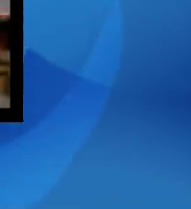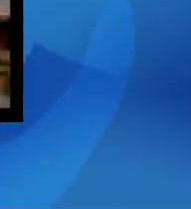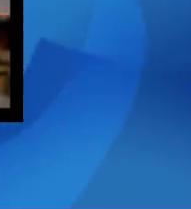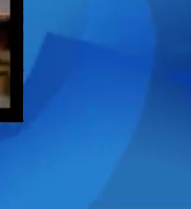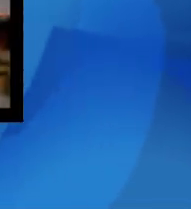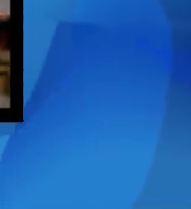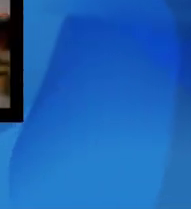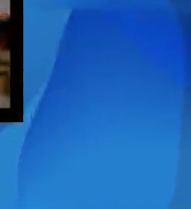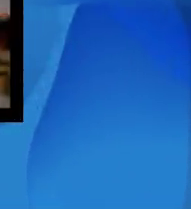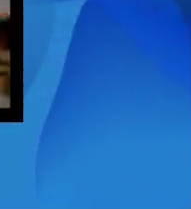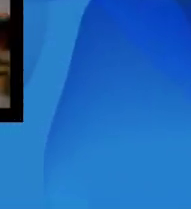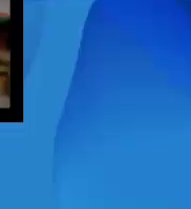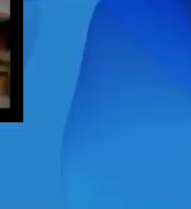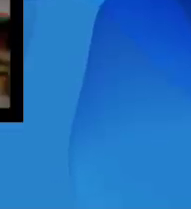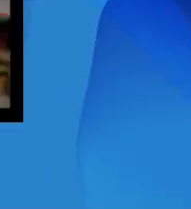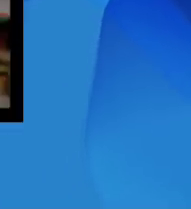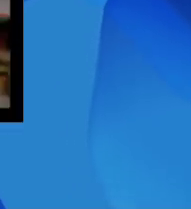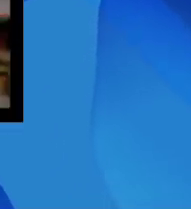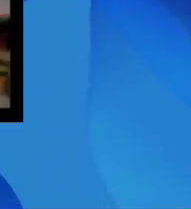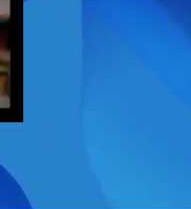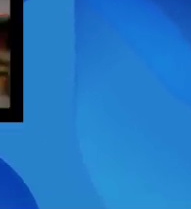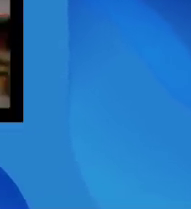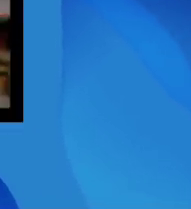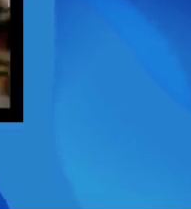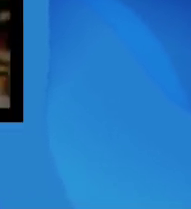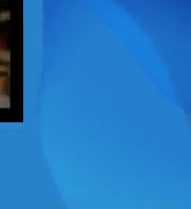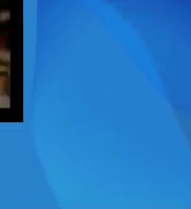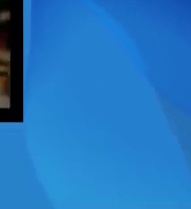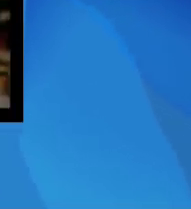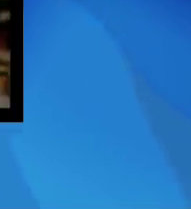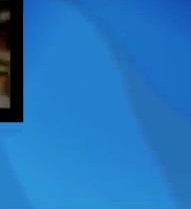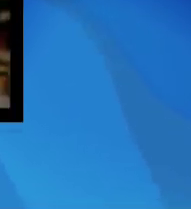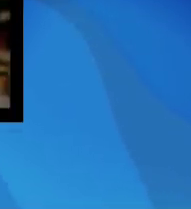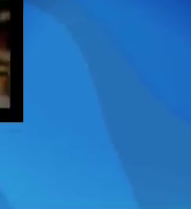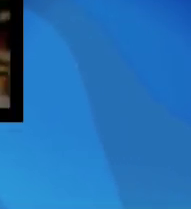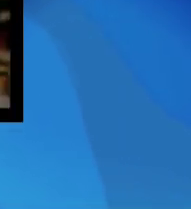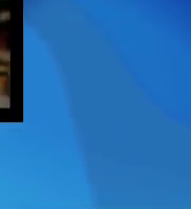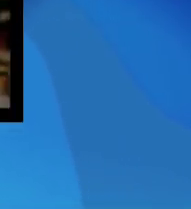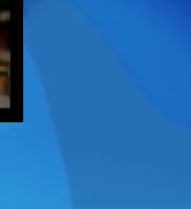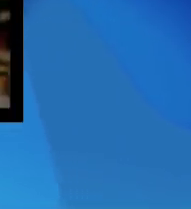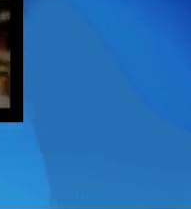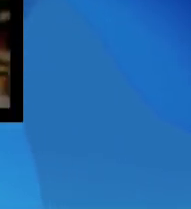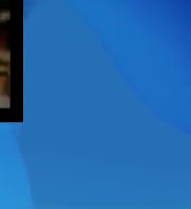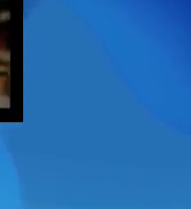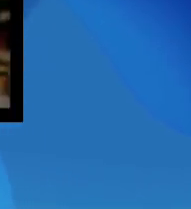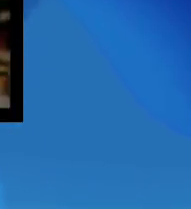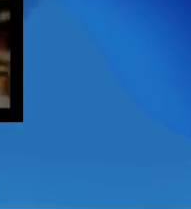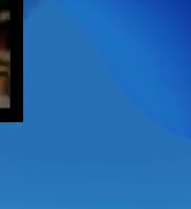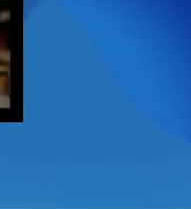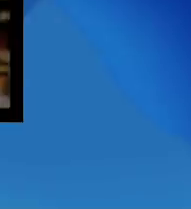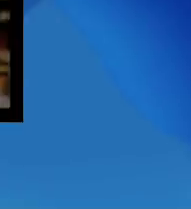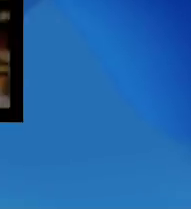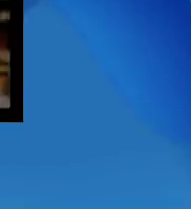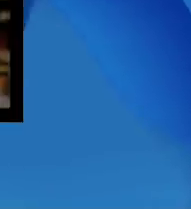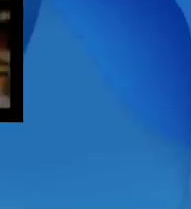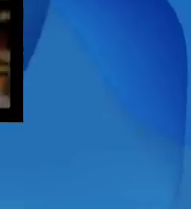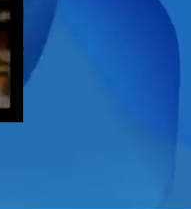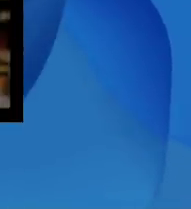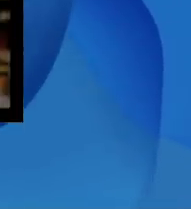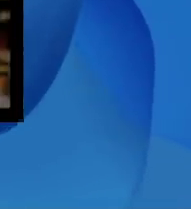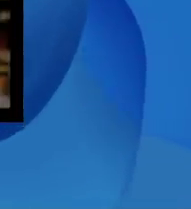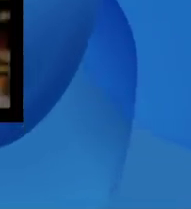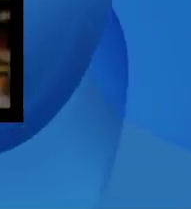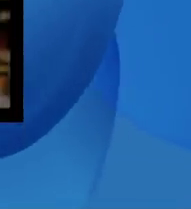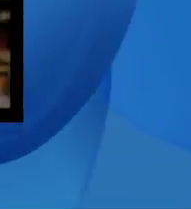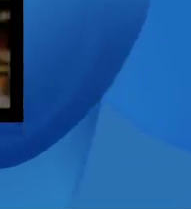took only the good part of each to really make the best robot for disaster, where we